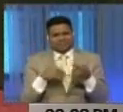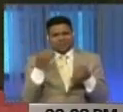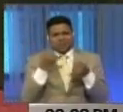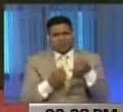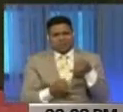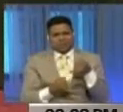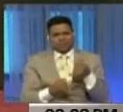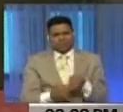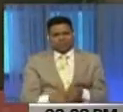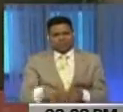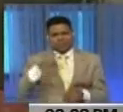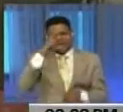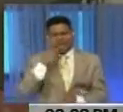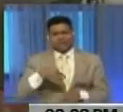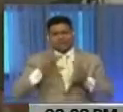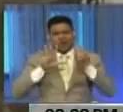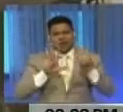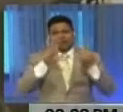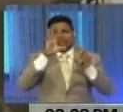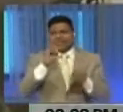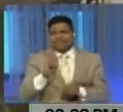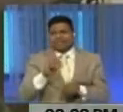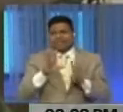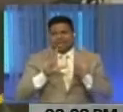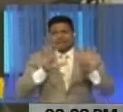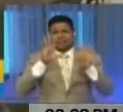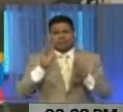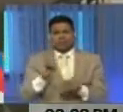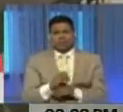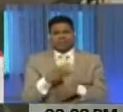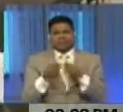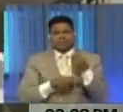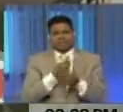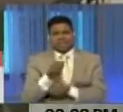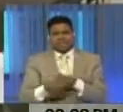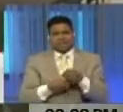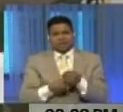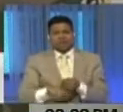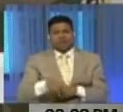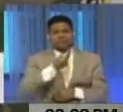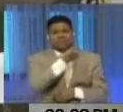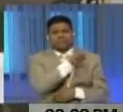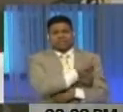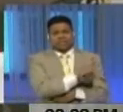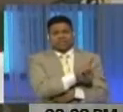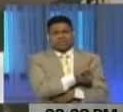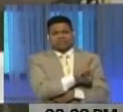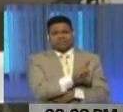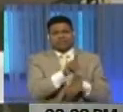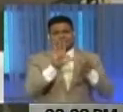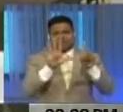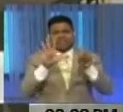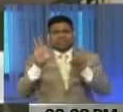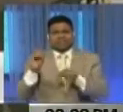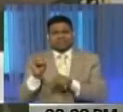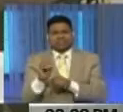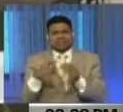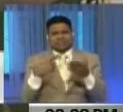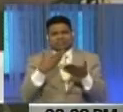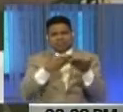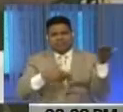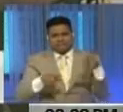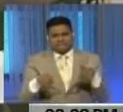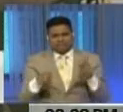en los años 70, 80 y 90, se otorgaron más de 161 concesiones en la cuenca del río Caroní y el río